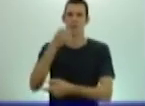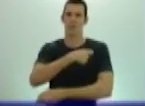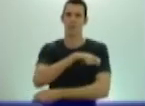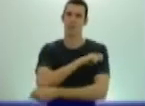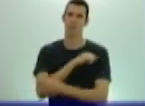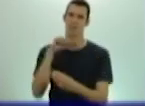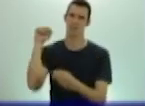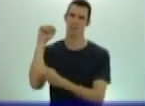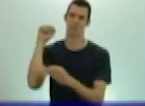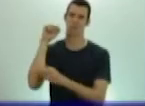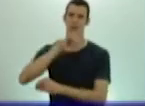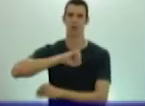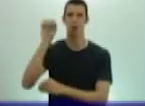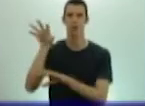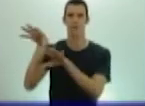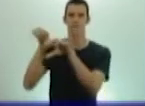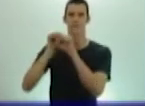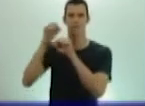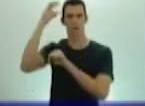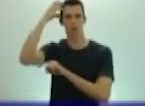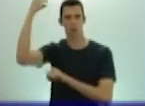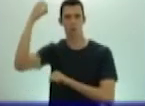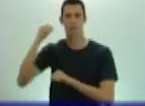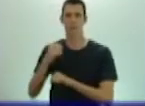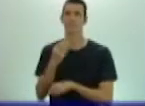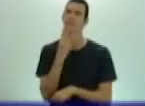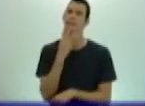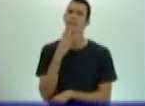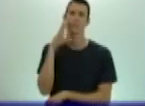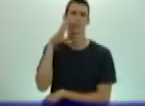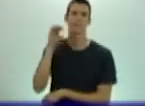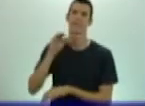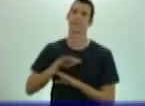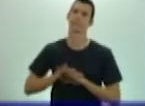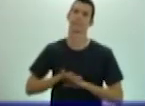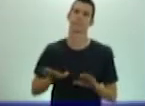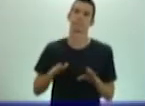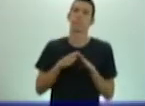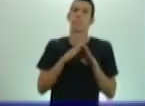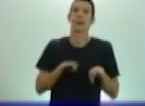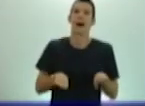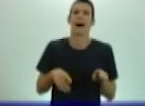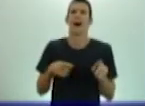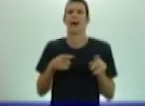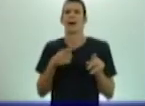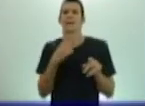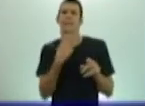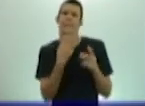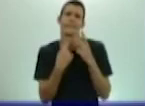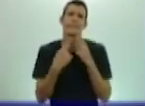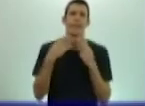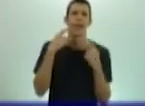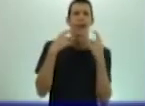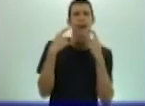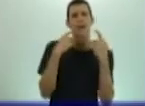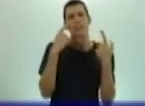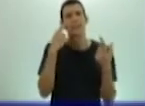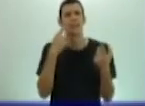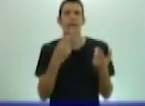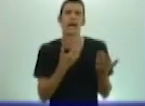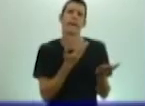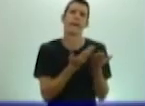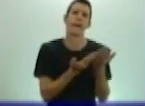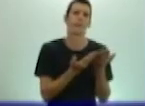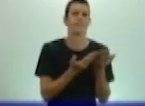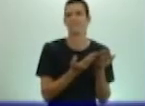cuenta, se percató de que la vía pacífica no era la vía más factible para lograr obtener el poder